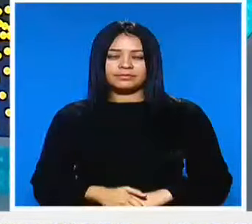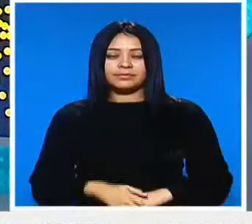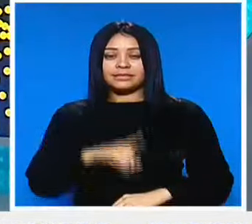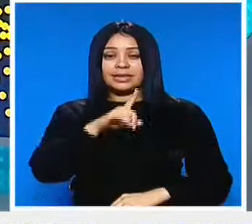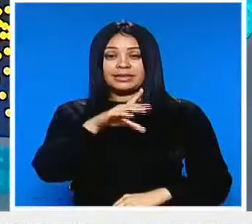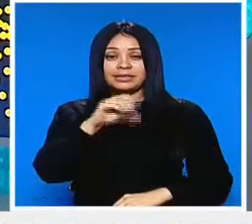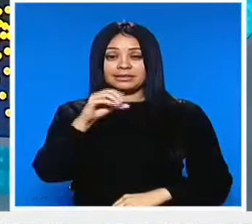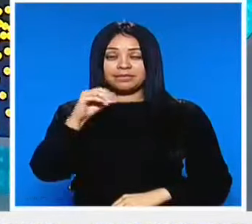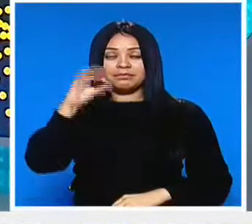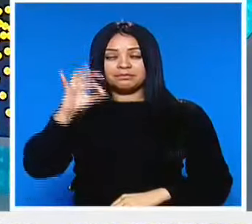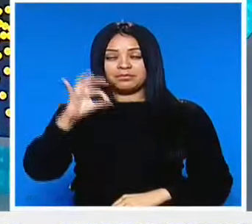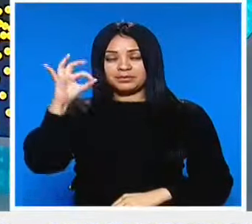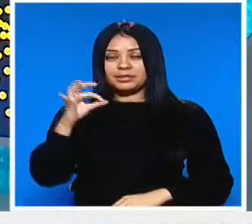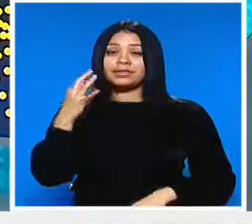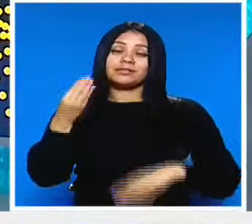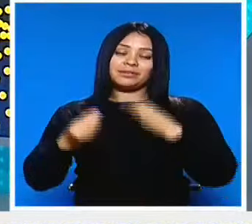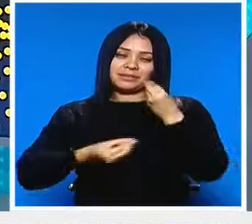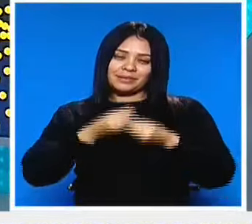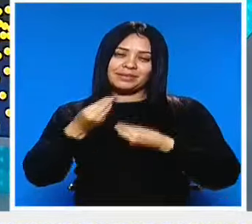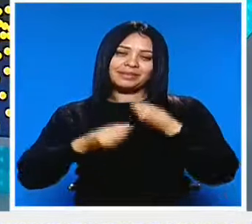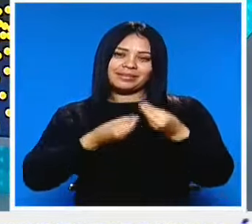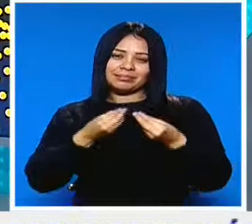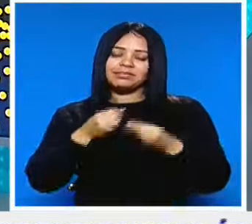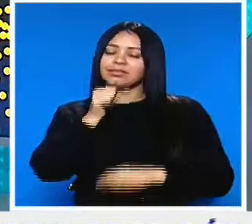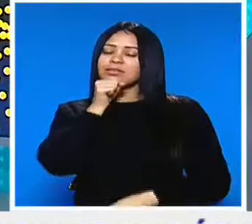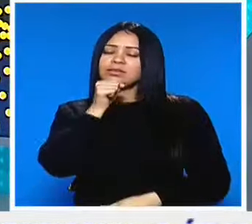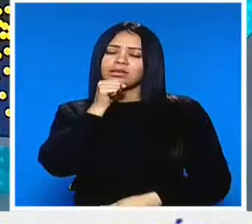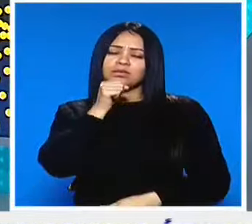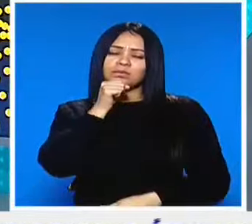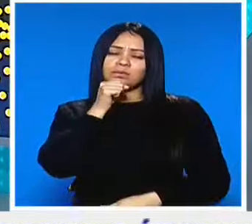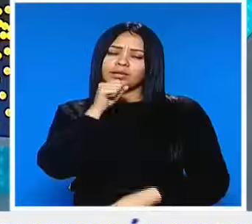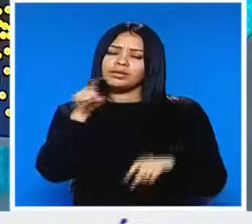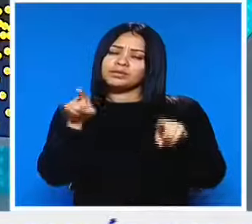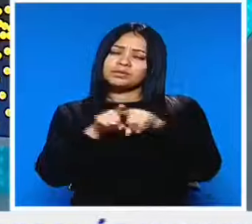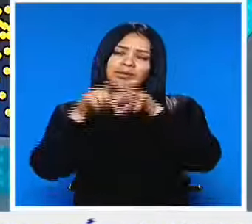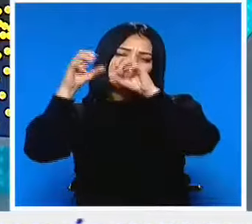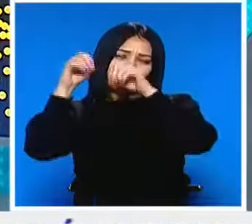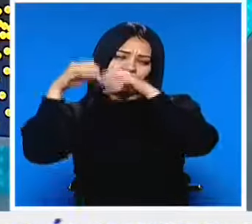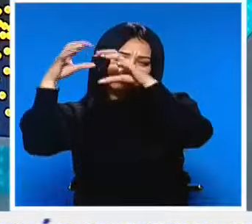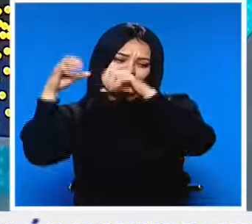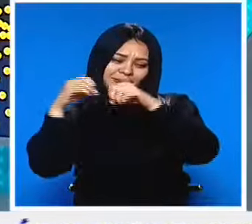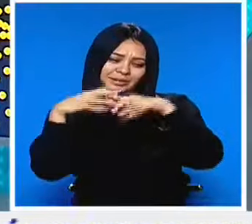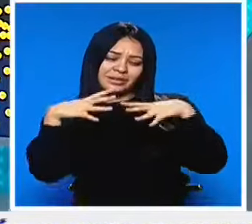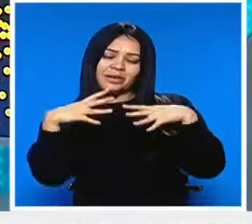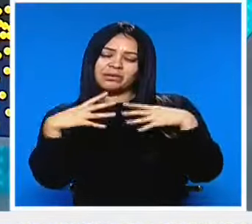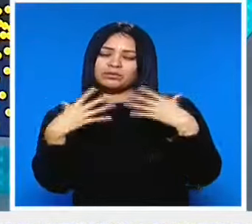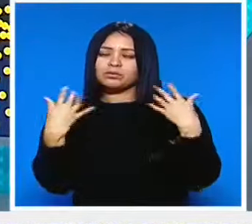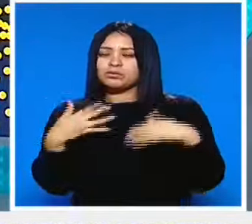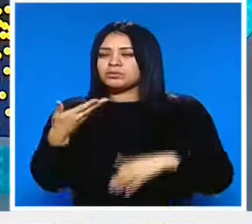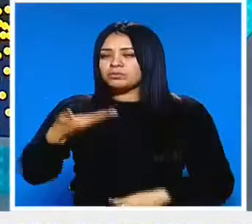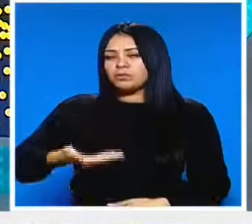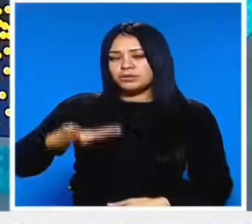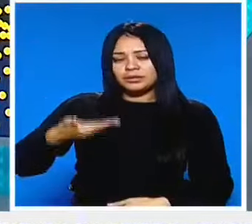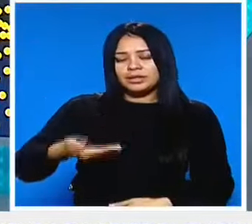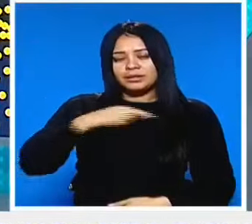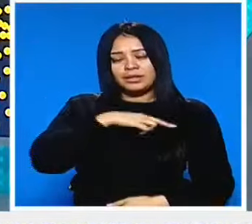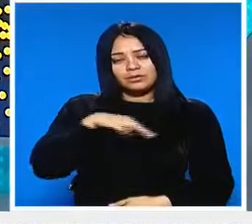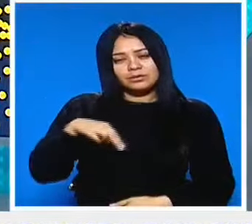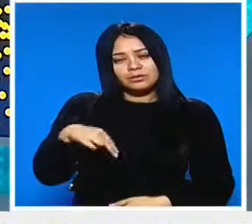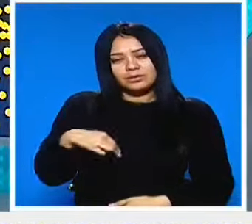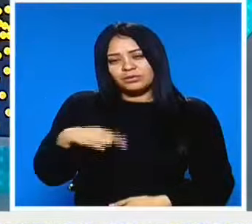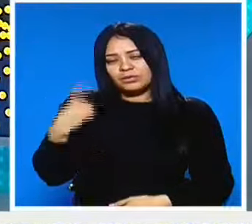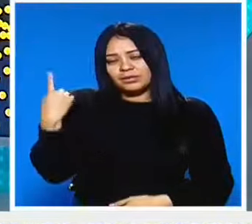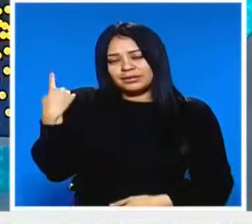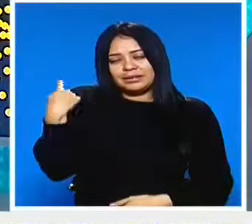¡100% lo haría! Dios mío, que definitivamente los abuelos son la bendición más grande que como nietos y como seres humanos podemos tener aquí. Así